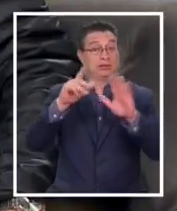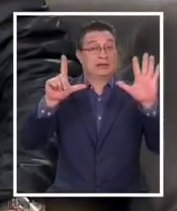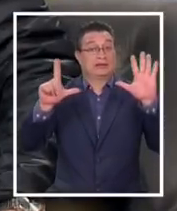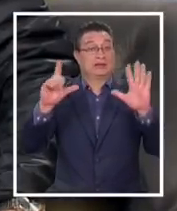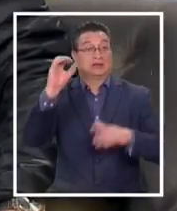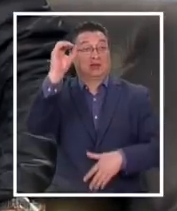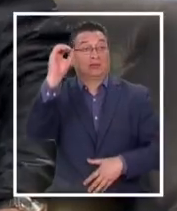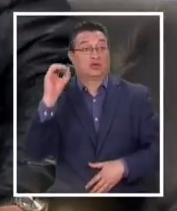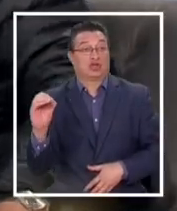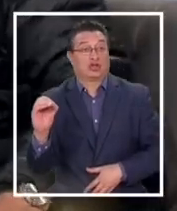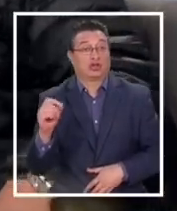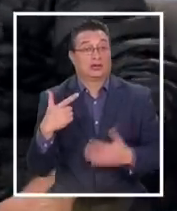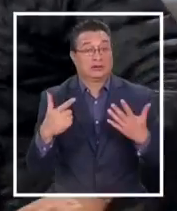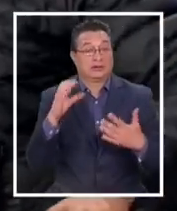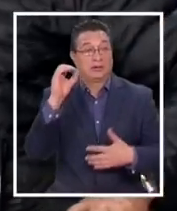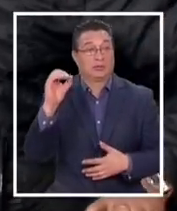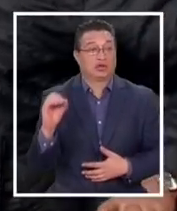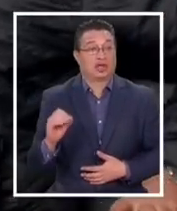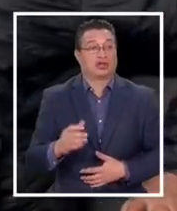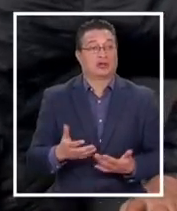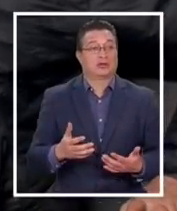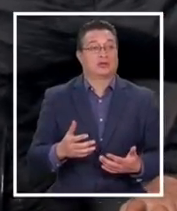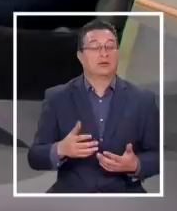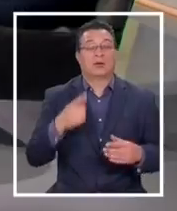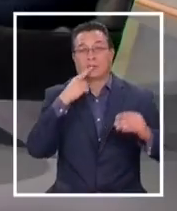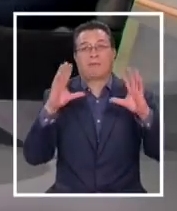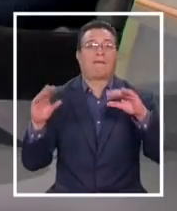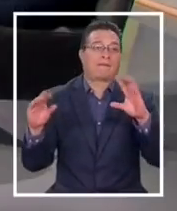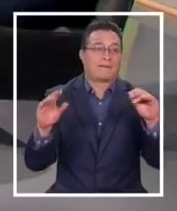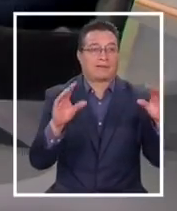7% promedio. Pero no vendamos